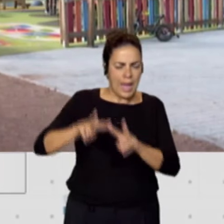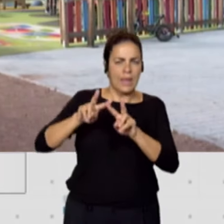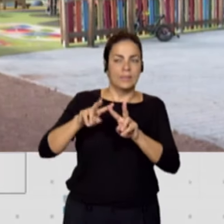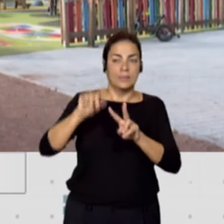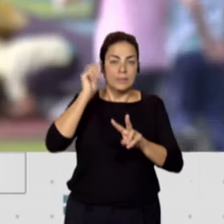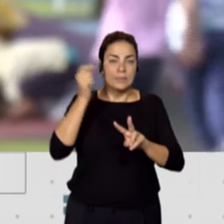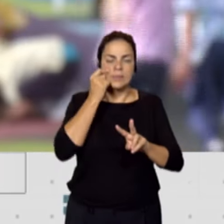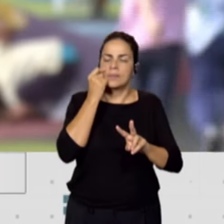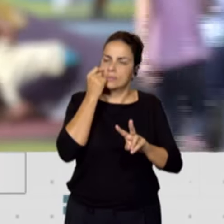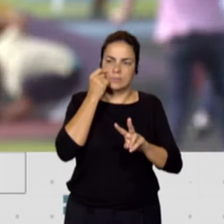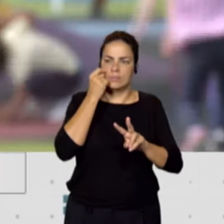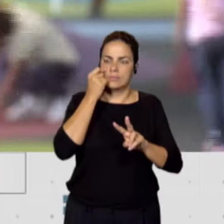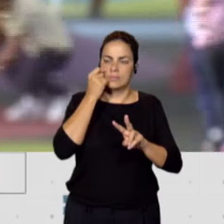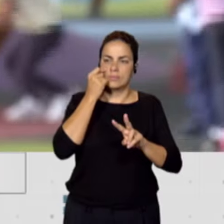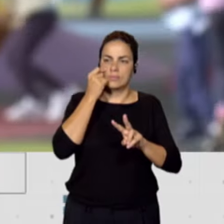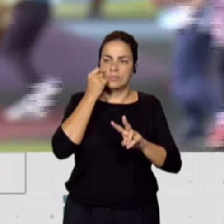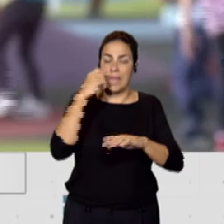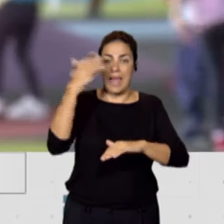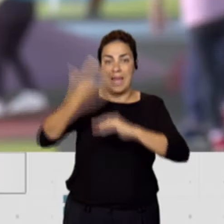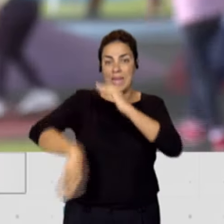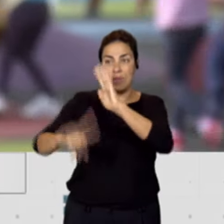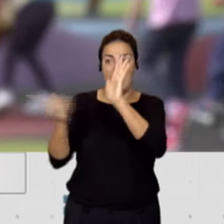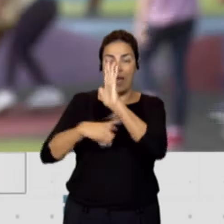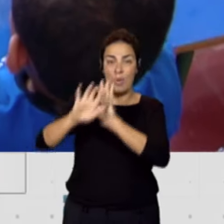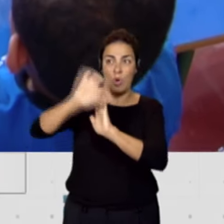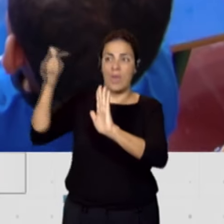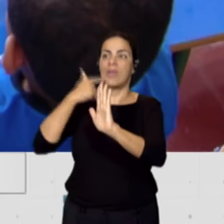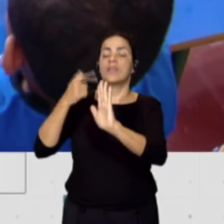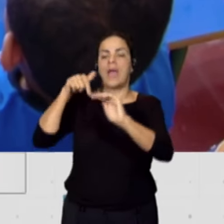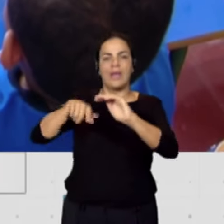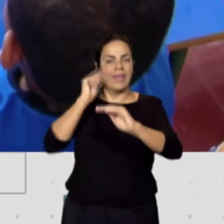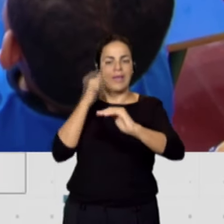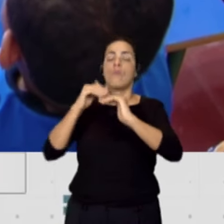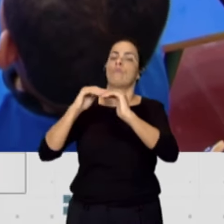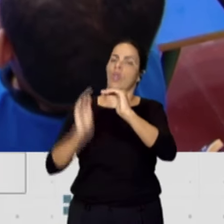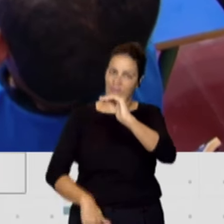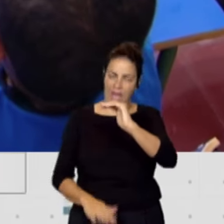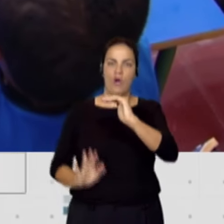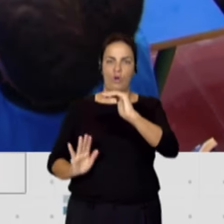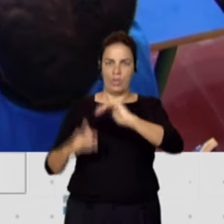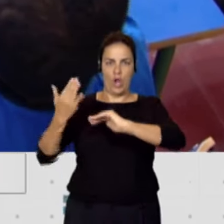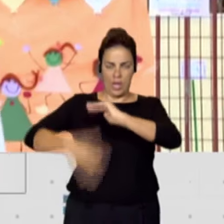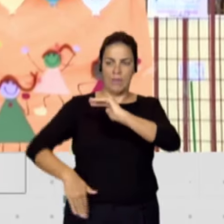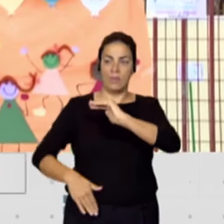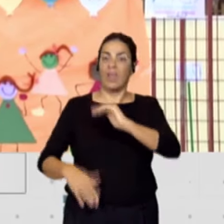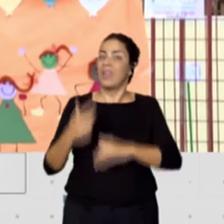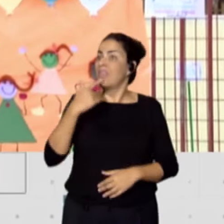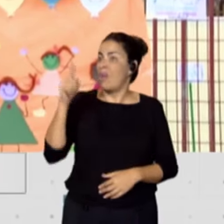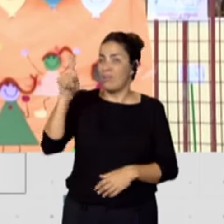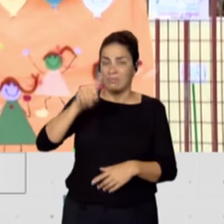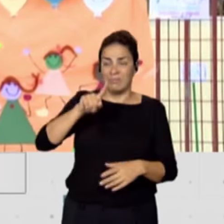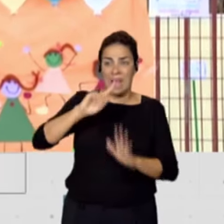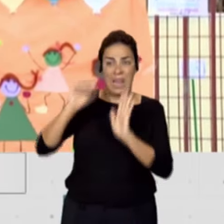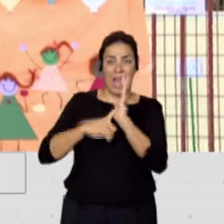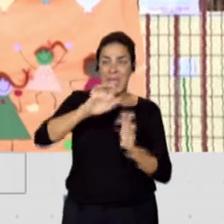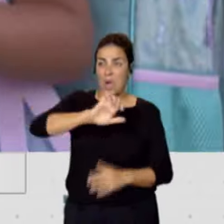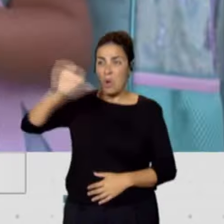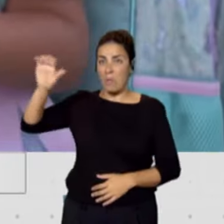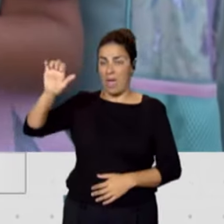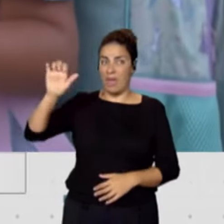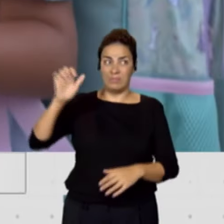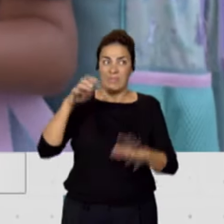por debajo de los límites que establece la legislación Europea y tengo que decir que la legislación europea es es la más restrictiva a nivel internacional con